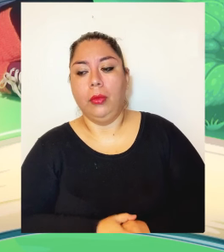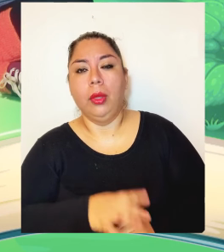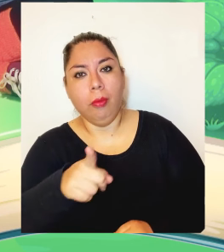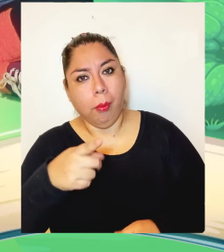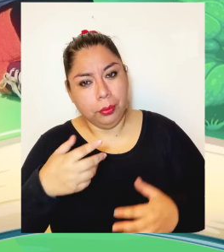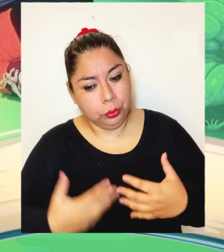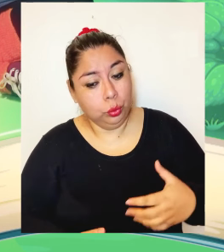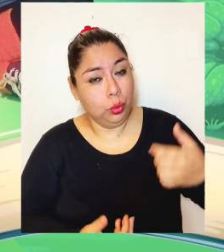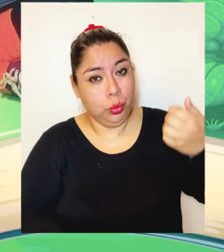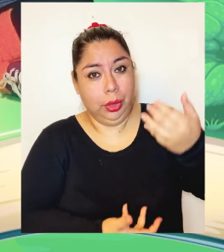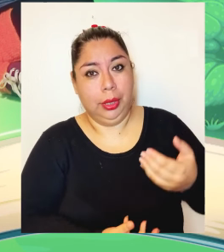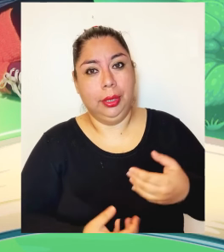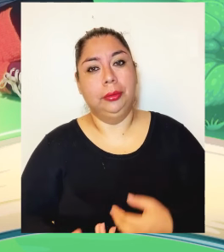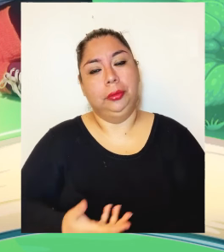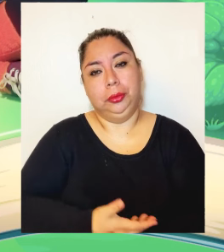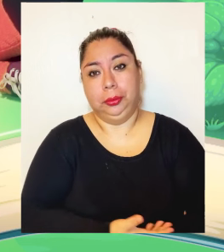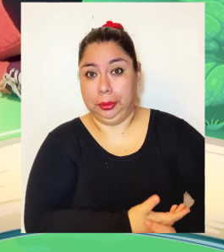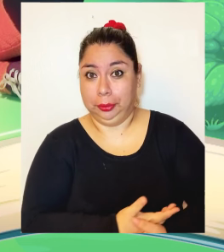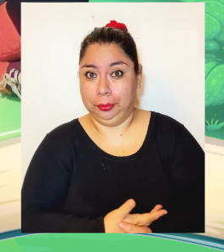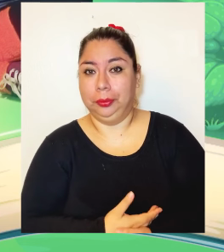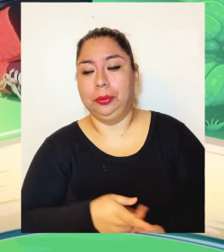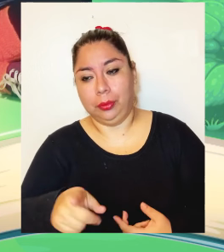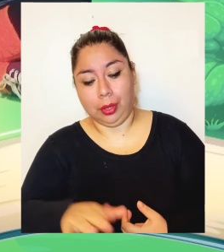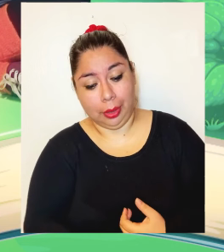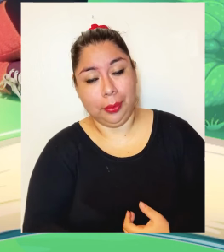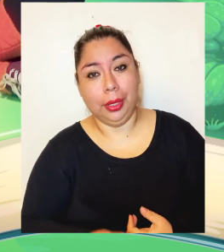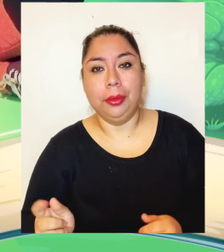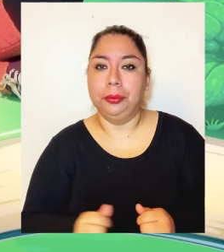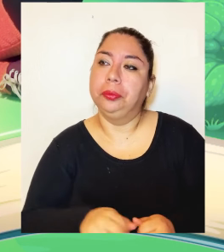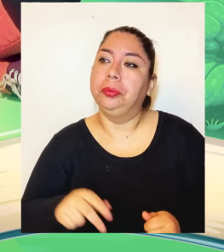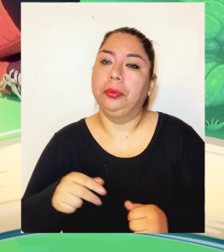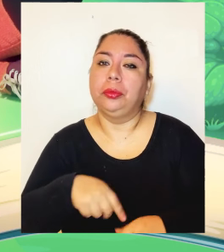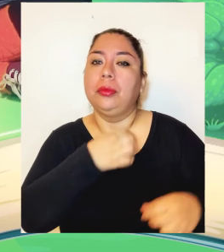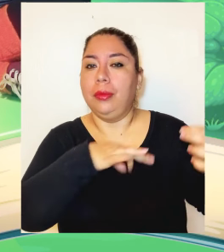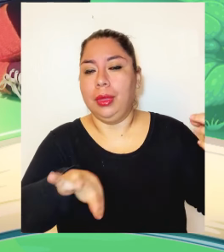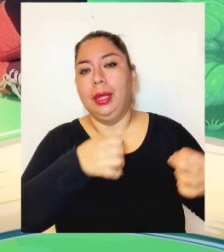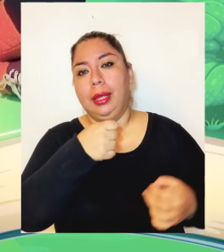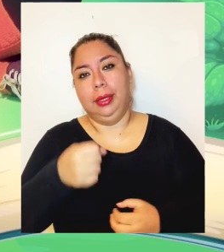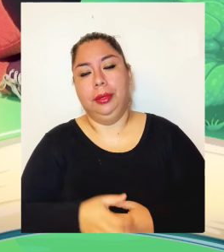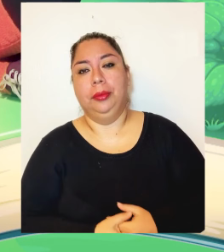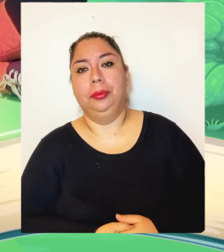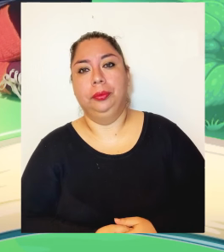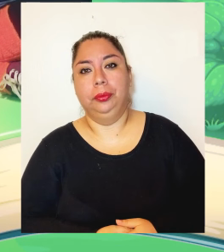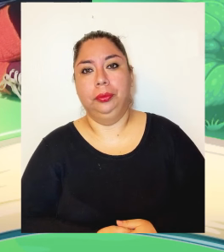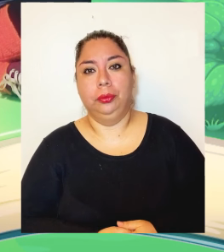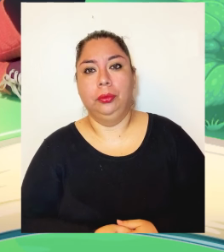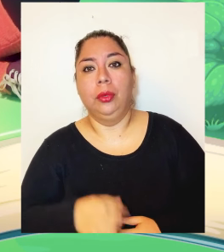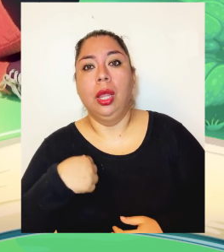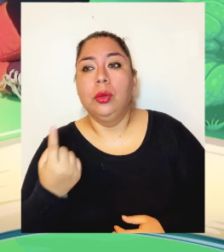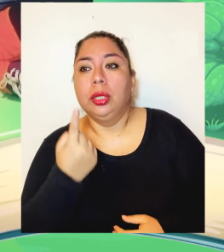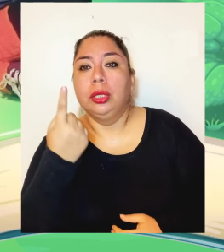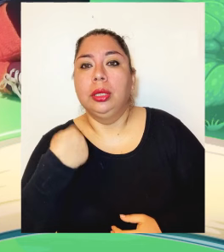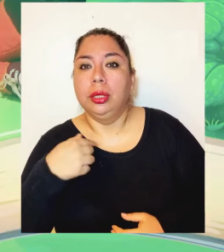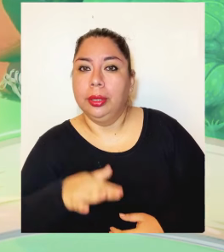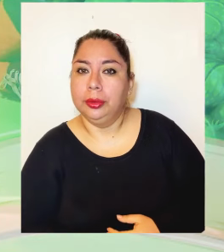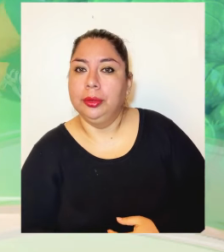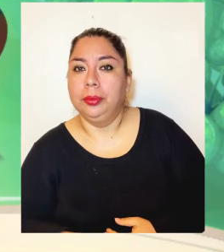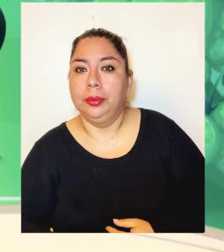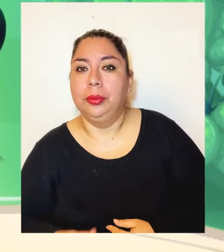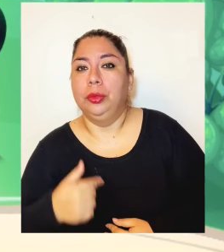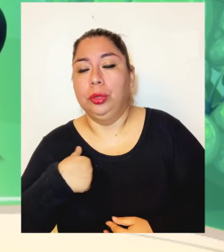en los brazos, Emilia iba cantando. Aunque soy pequeñuela, yo me